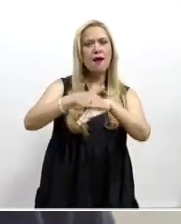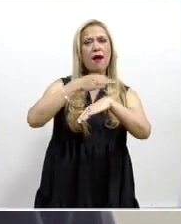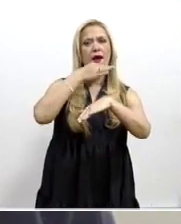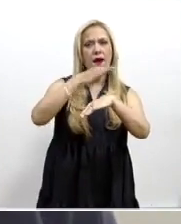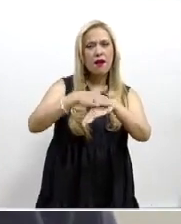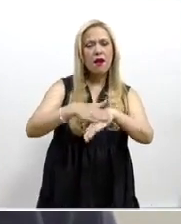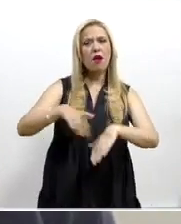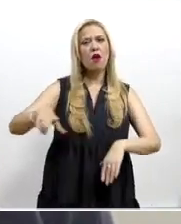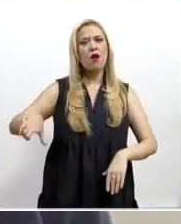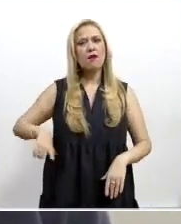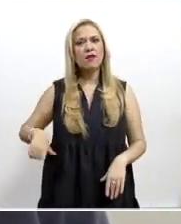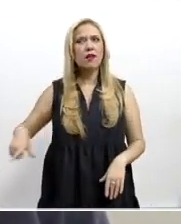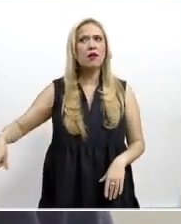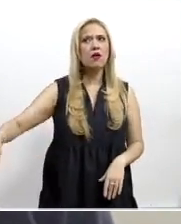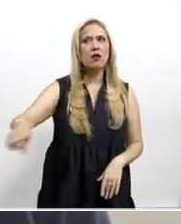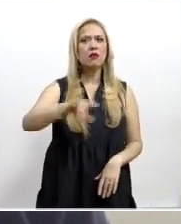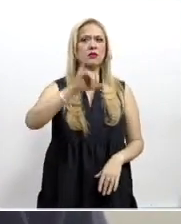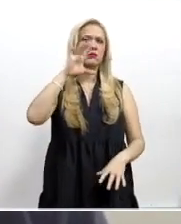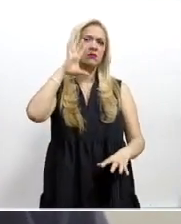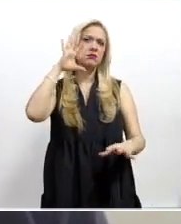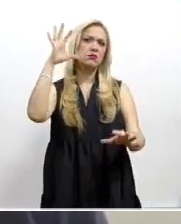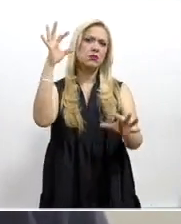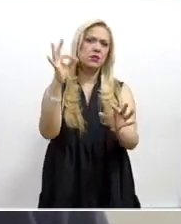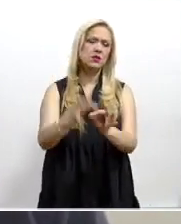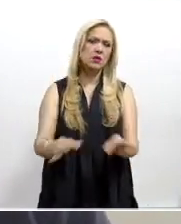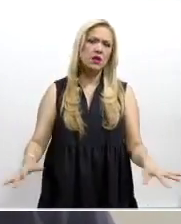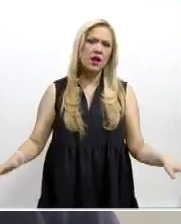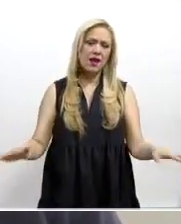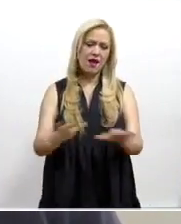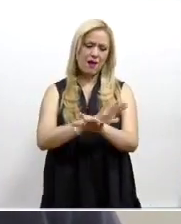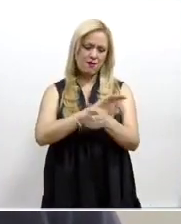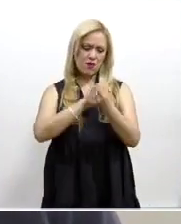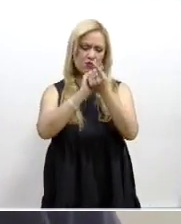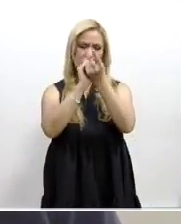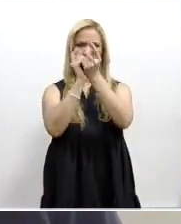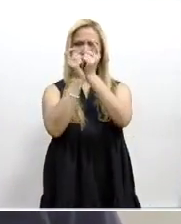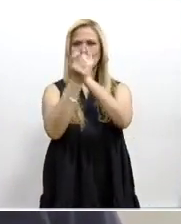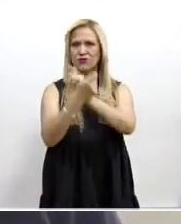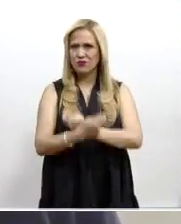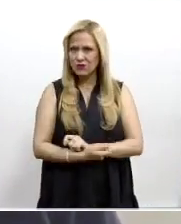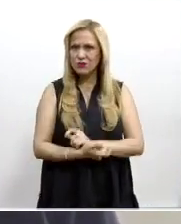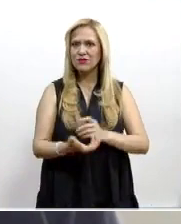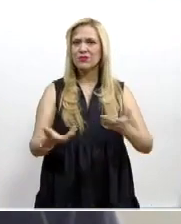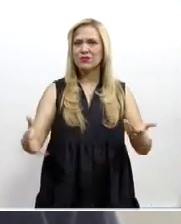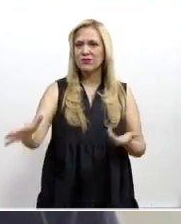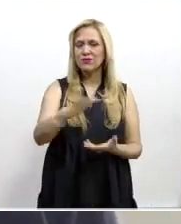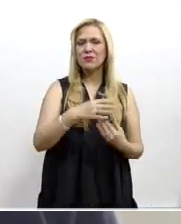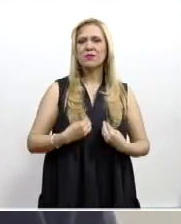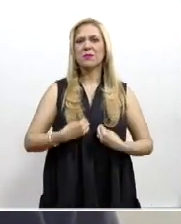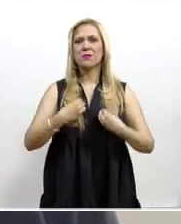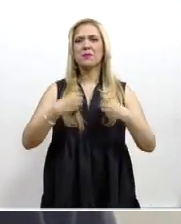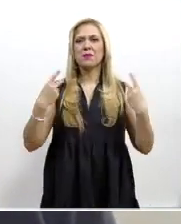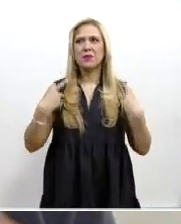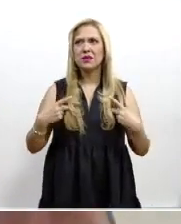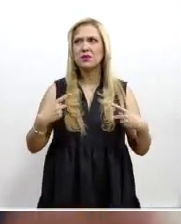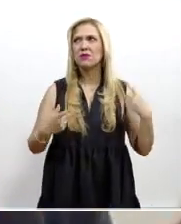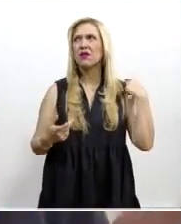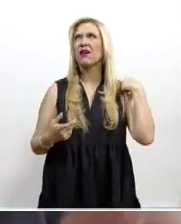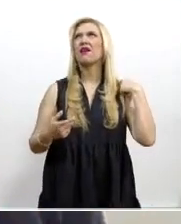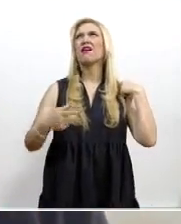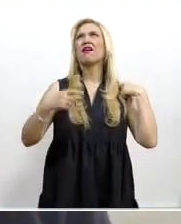gobierno, en acciones de gobierno, se comprometan estas acciones de transformación social, que sin el Estado no podemos entender